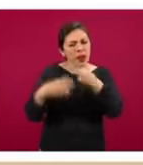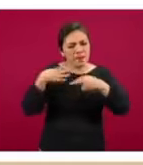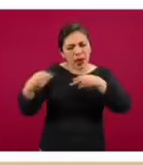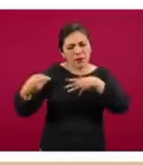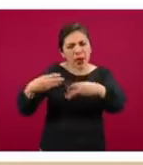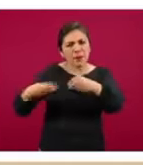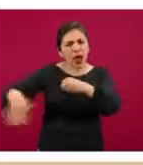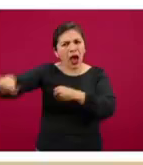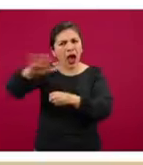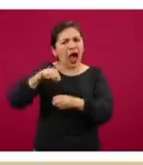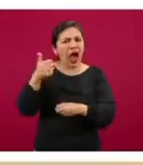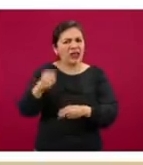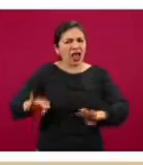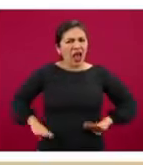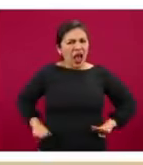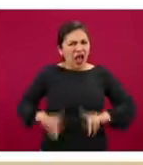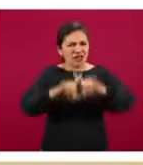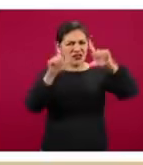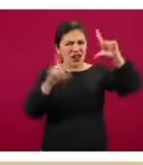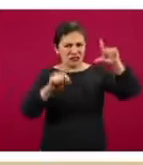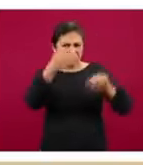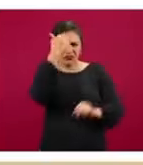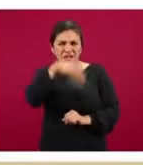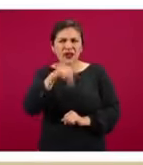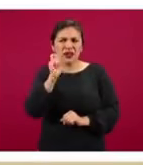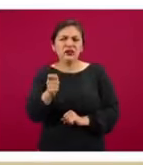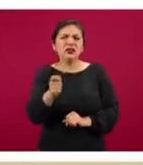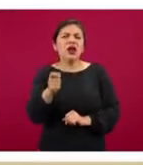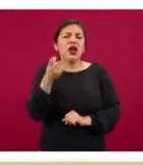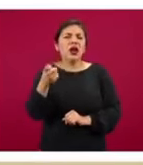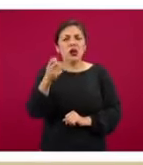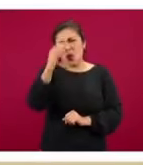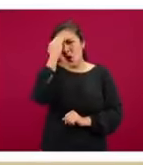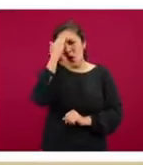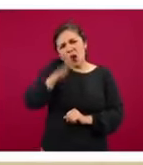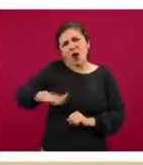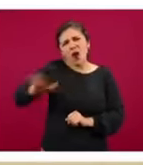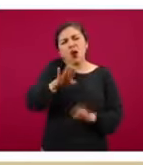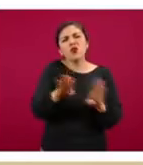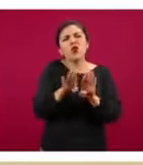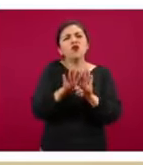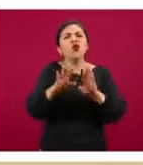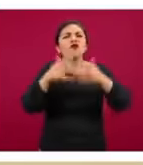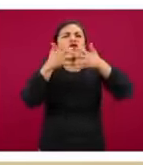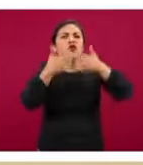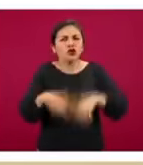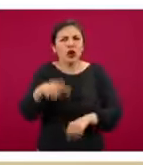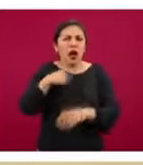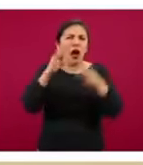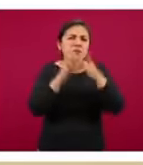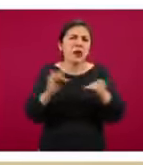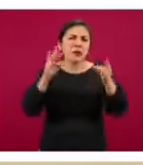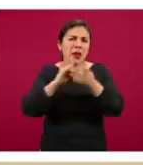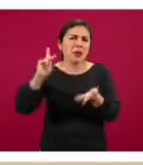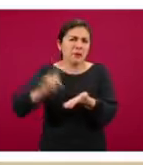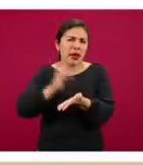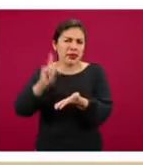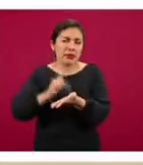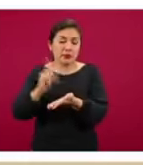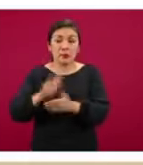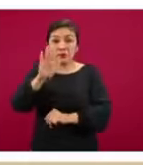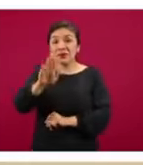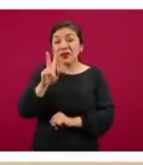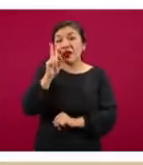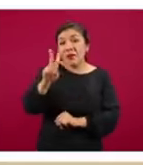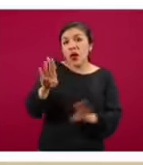transmisión a nivel nacional, sabemos que es un mecanismo, conocemos todos el mecanismo, lo hemos explicado en muchas ocasiones, pero